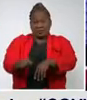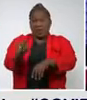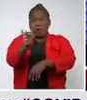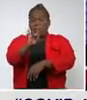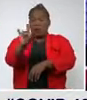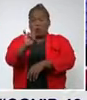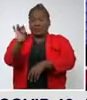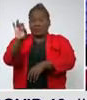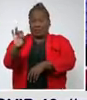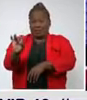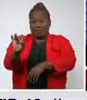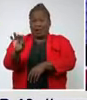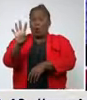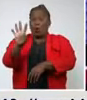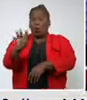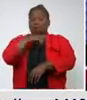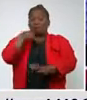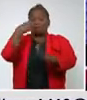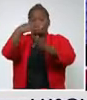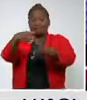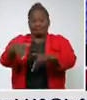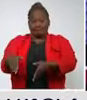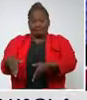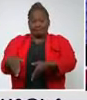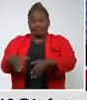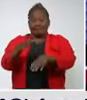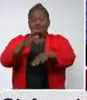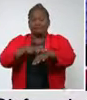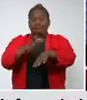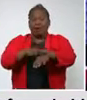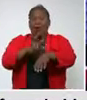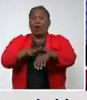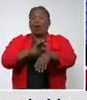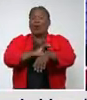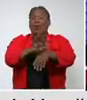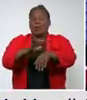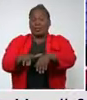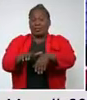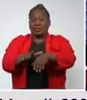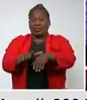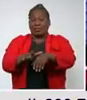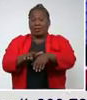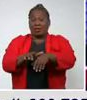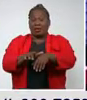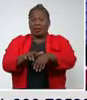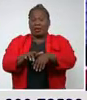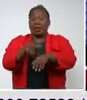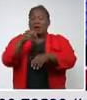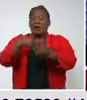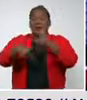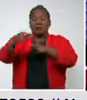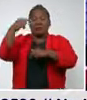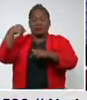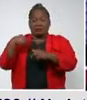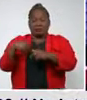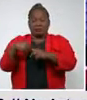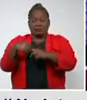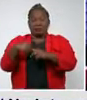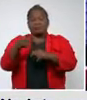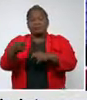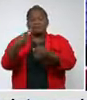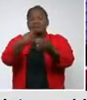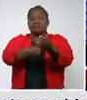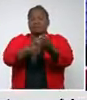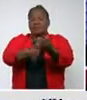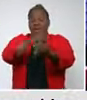997 y 4 fallecidos a consecuencia de la enfermedad en la jornada de ayer y que por supuesto, como es habitual, el doctor